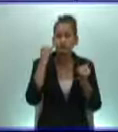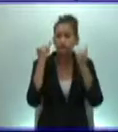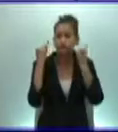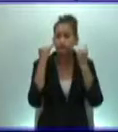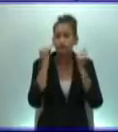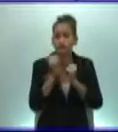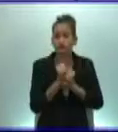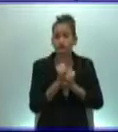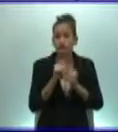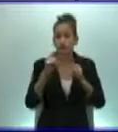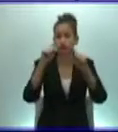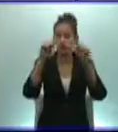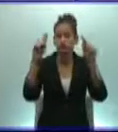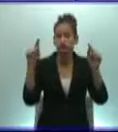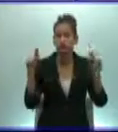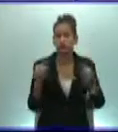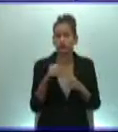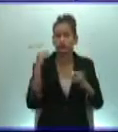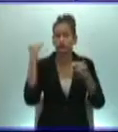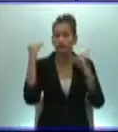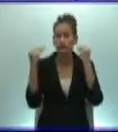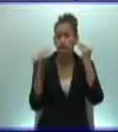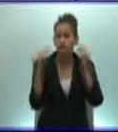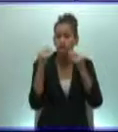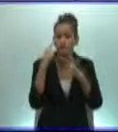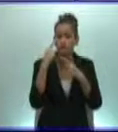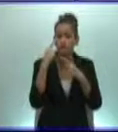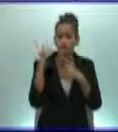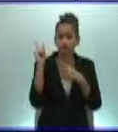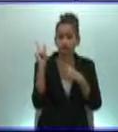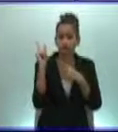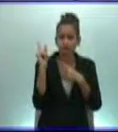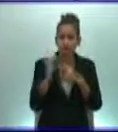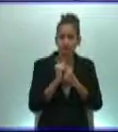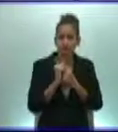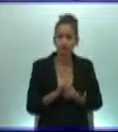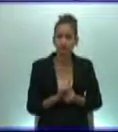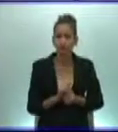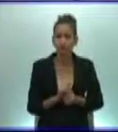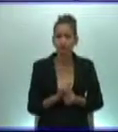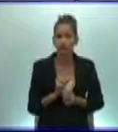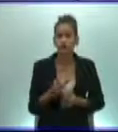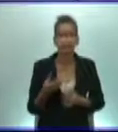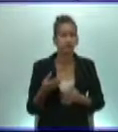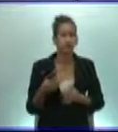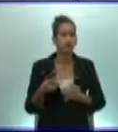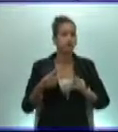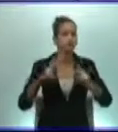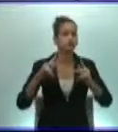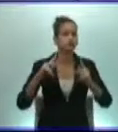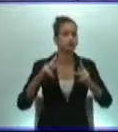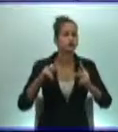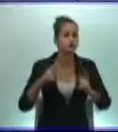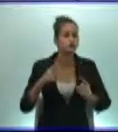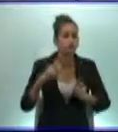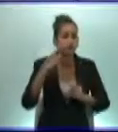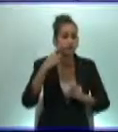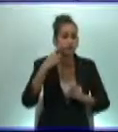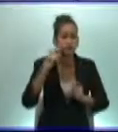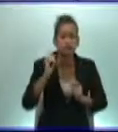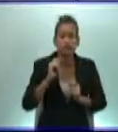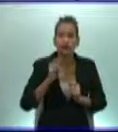la figura de análisis. Fíjense bien, retornamos a todos los elementos que nos da el